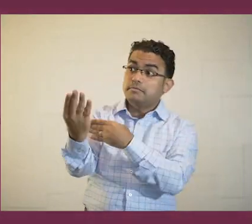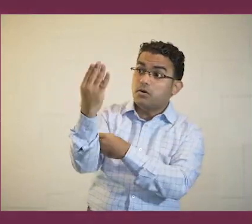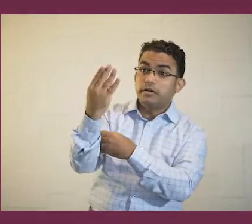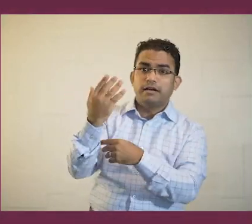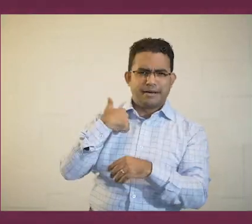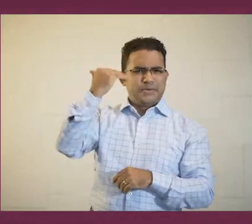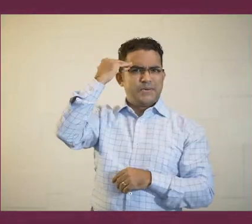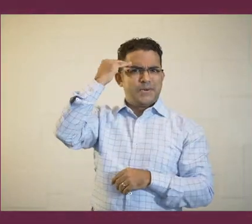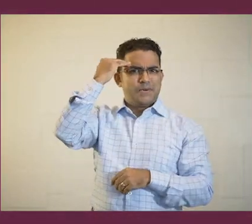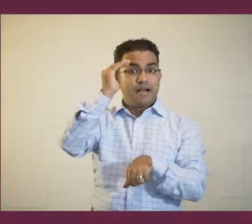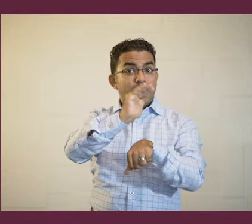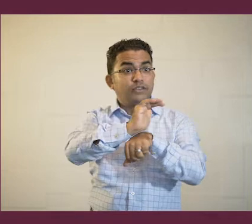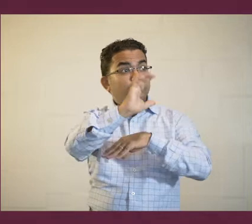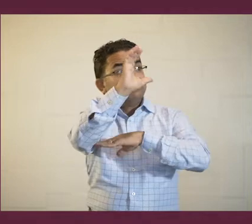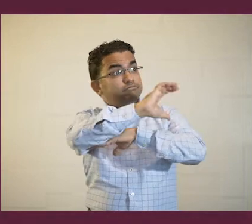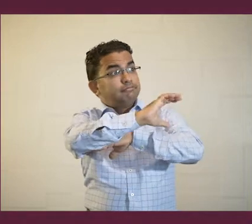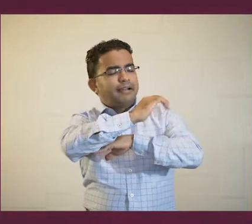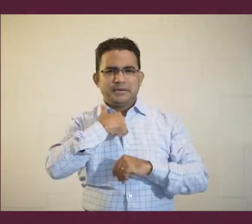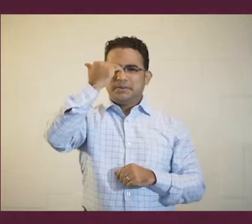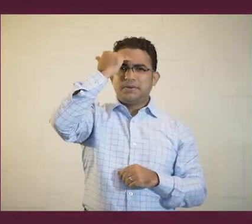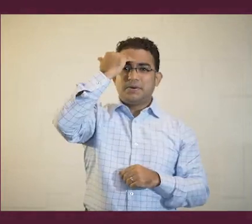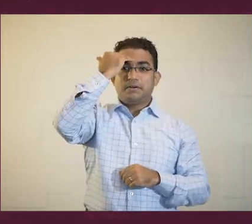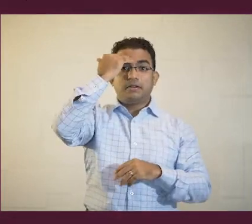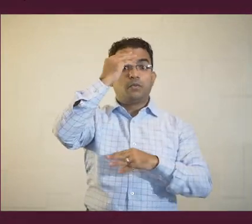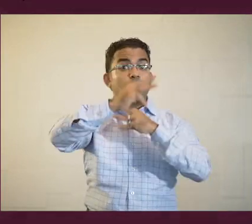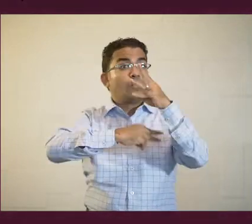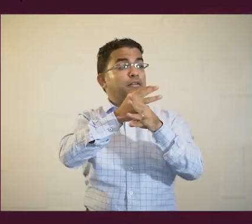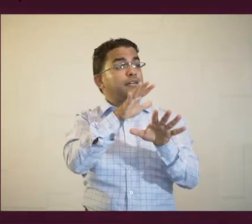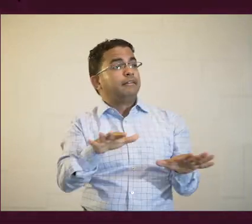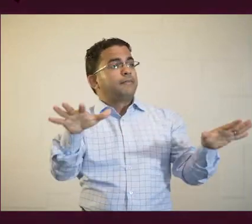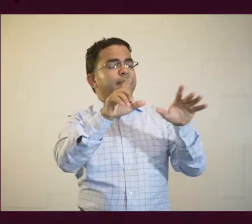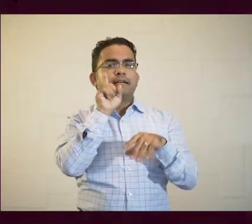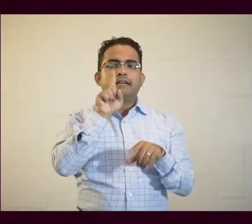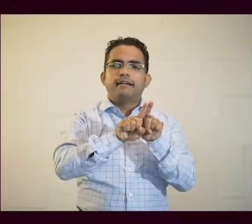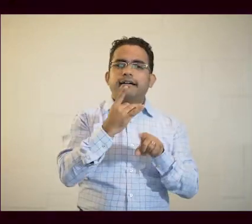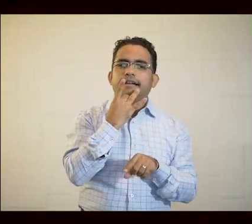y cuando llega la tarde. Yo veo el mundo a través de la luz.